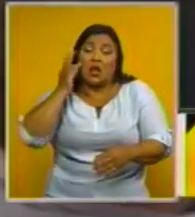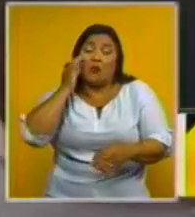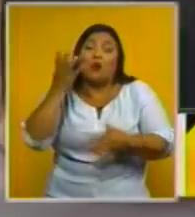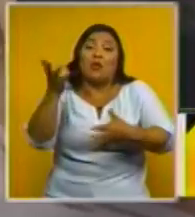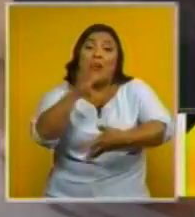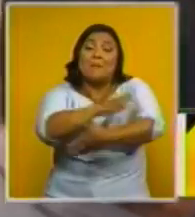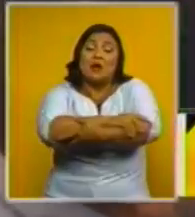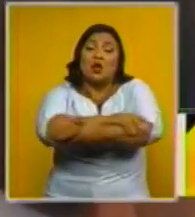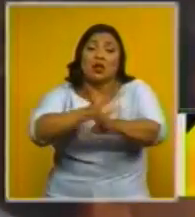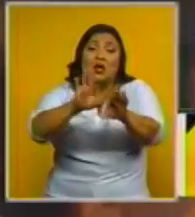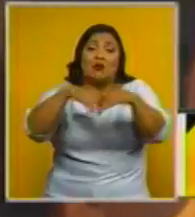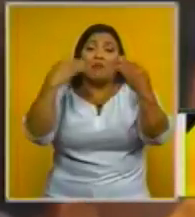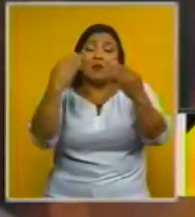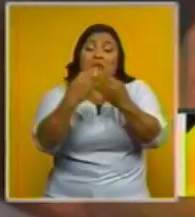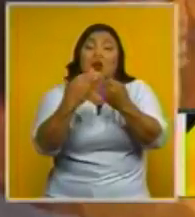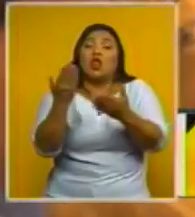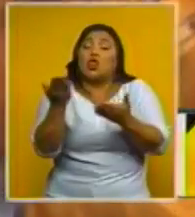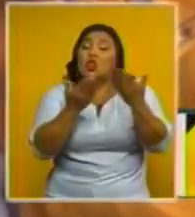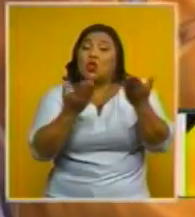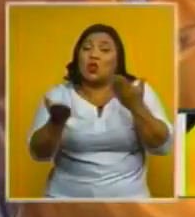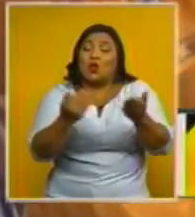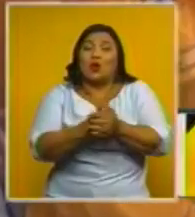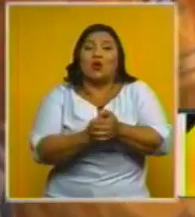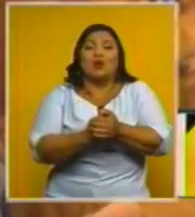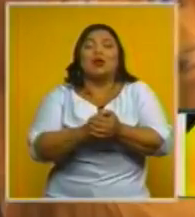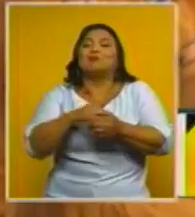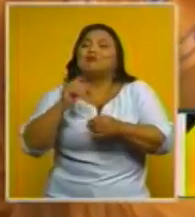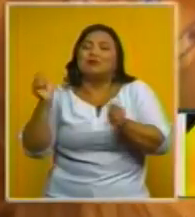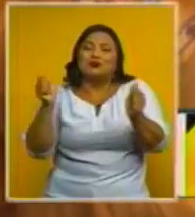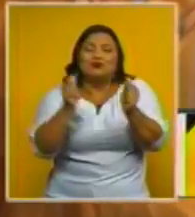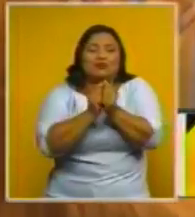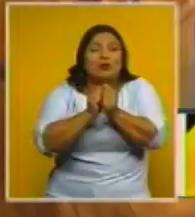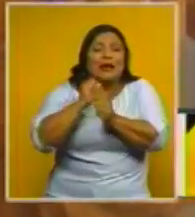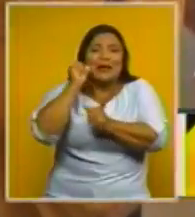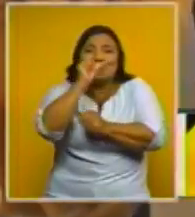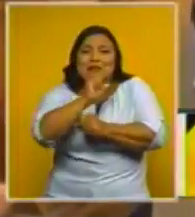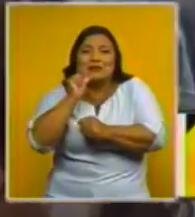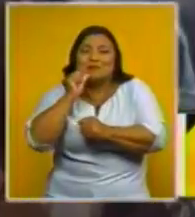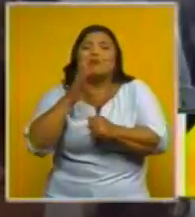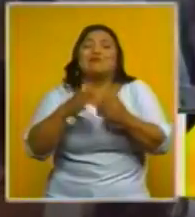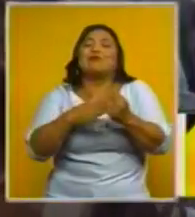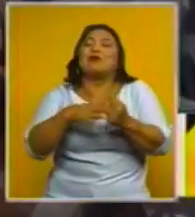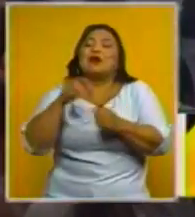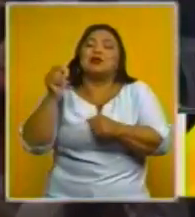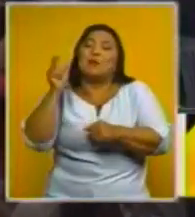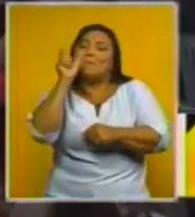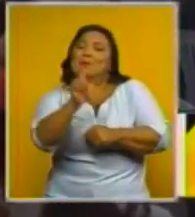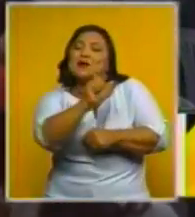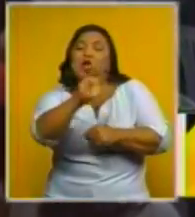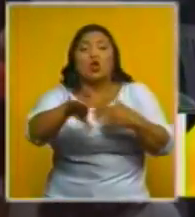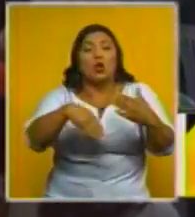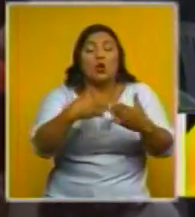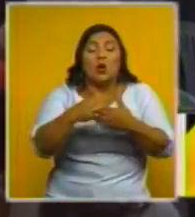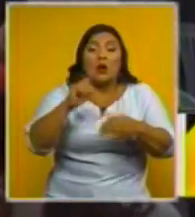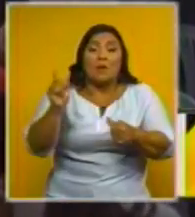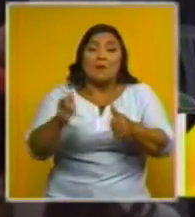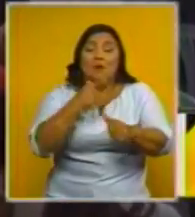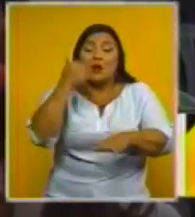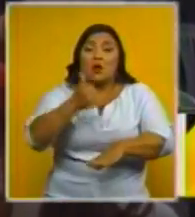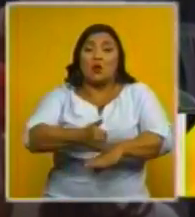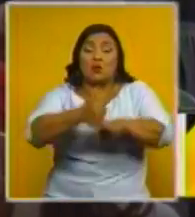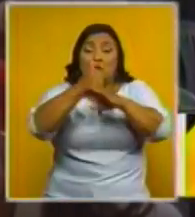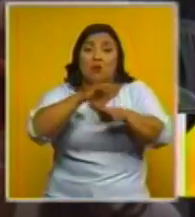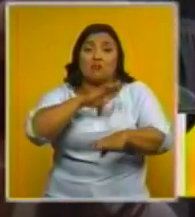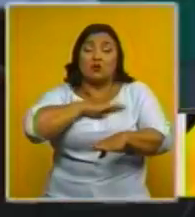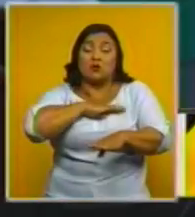de la familia, en donde compartió un almuerzo con comerciantes y recicladores asociados. La primera autoridad municipal agradeció